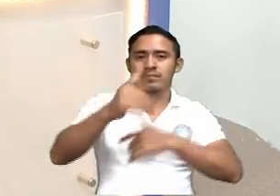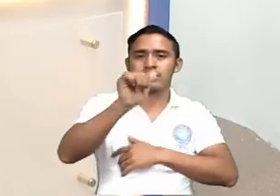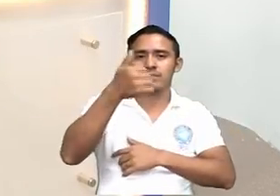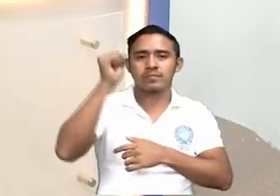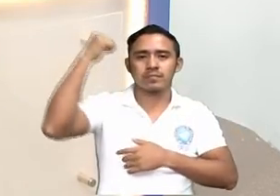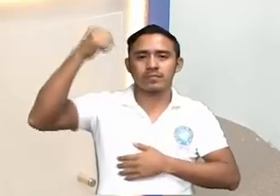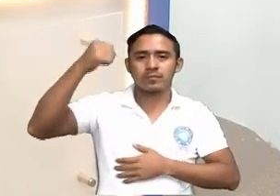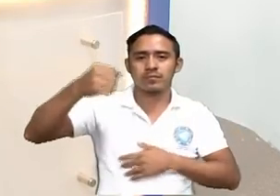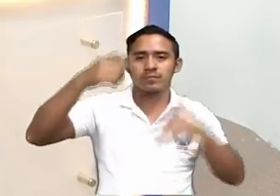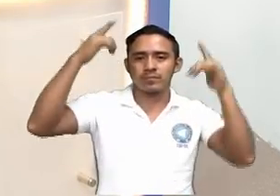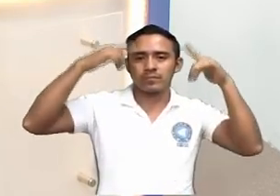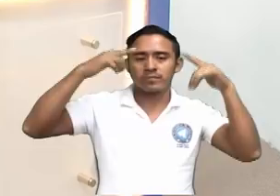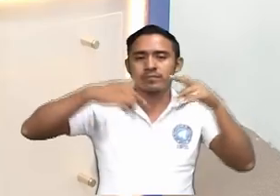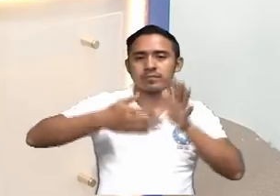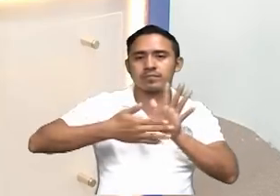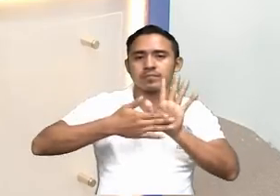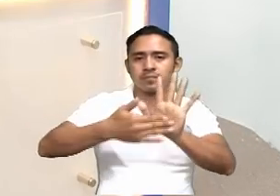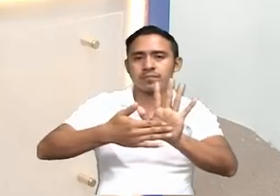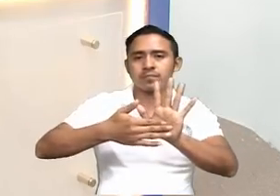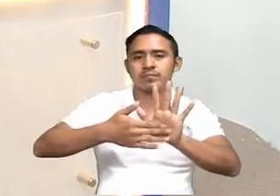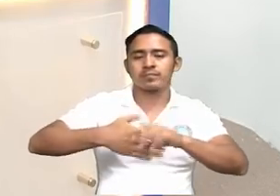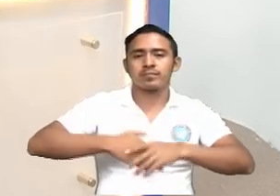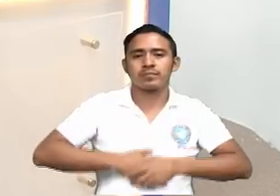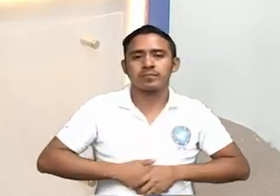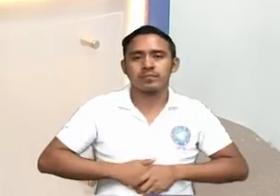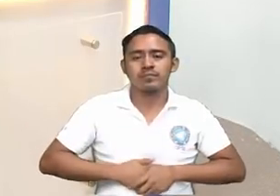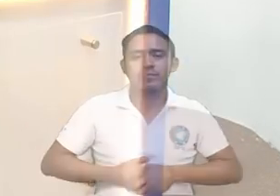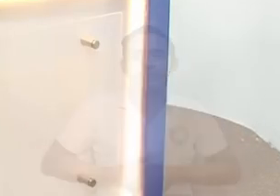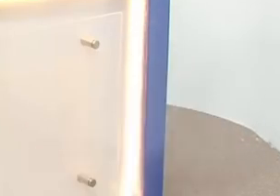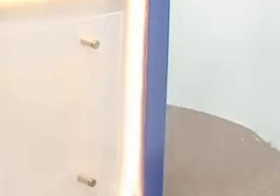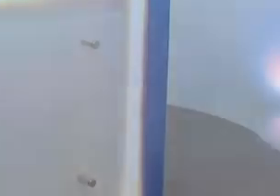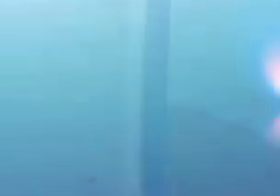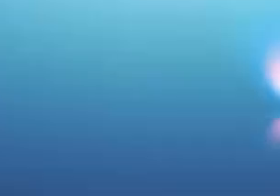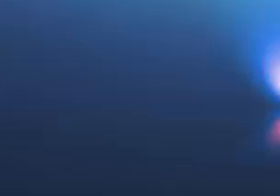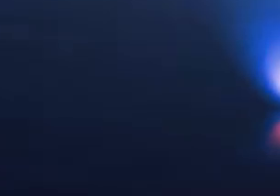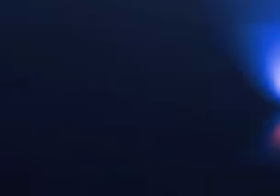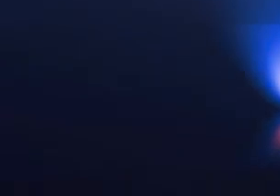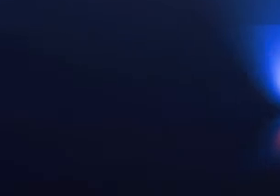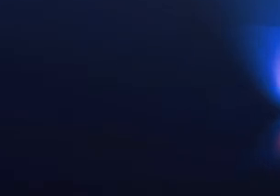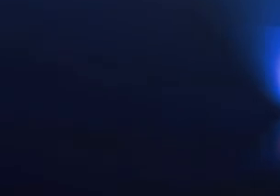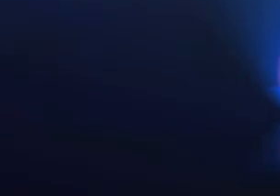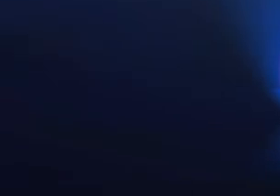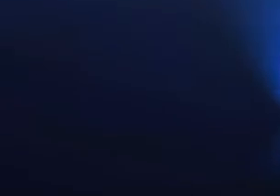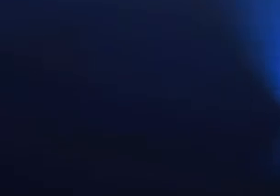de julio hacia Masaya. Los detalles se los presentamos a continuación.